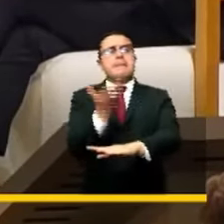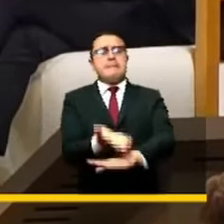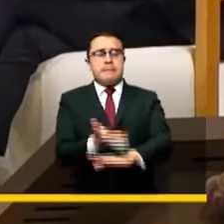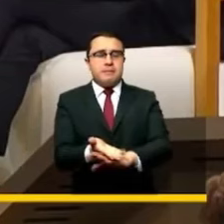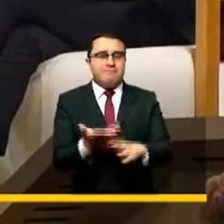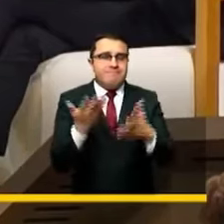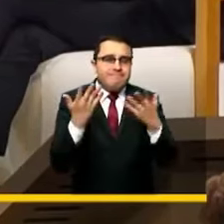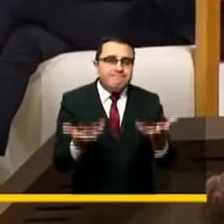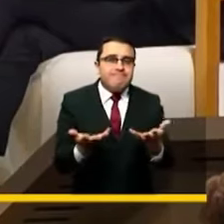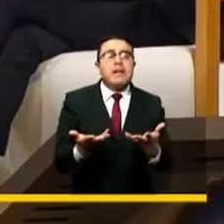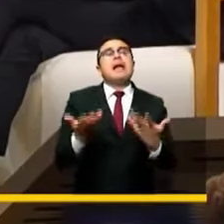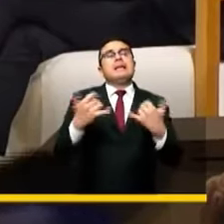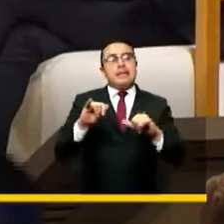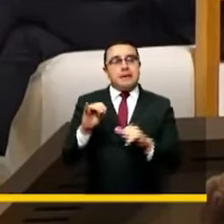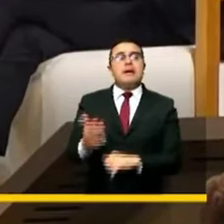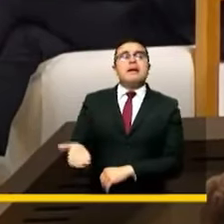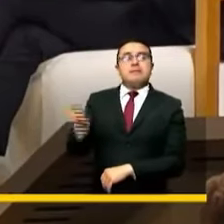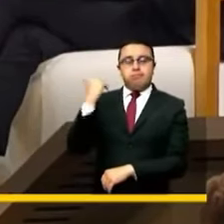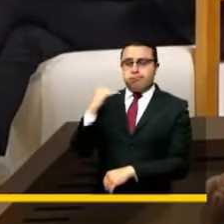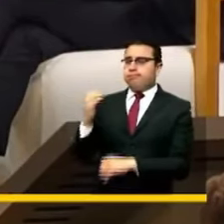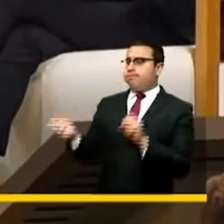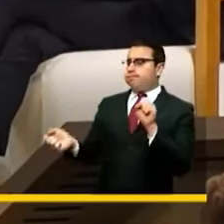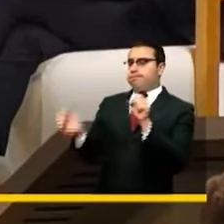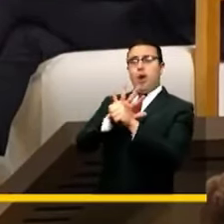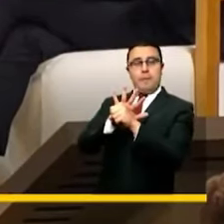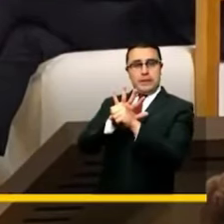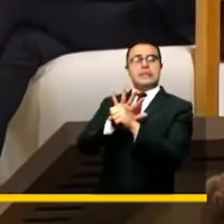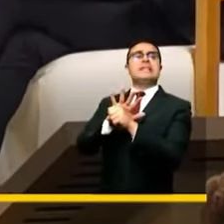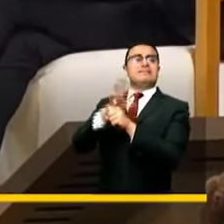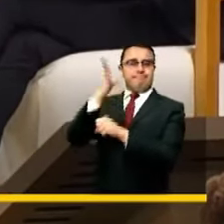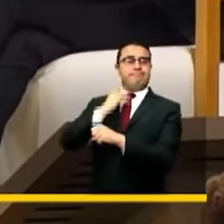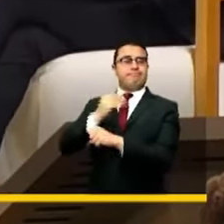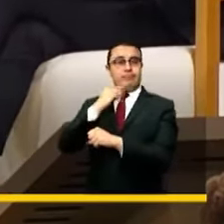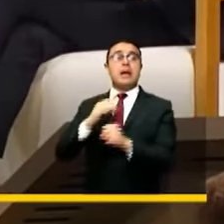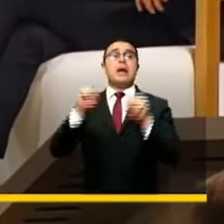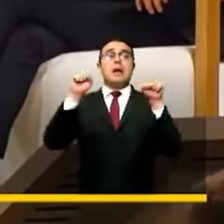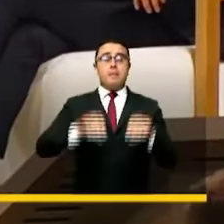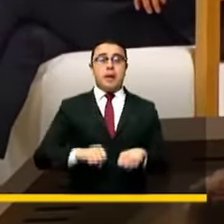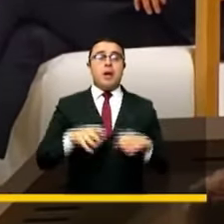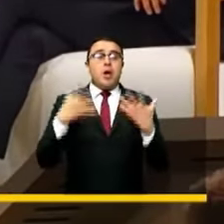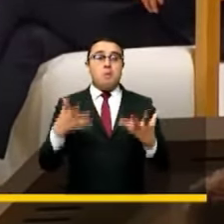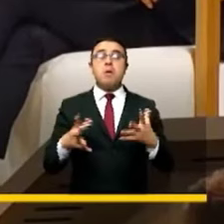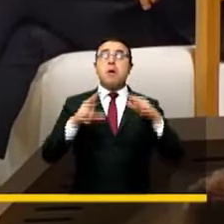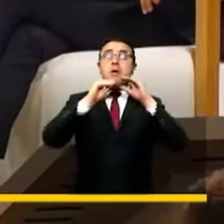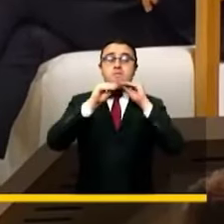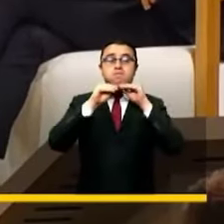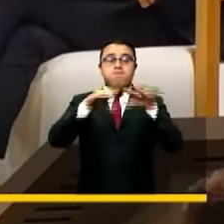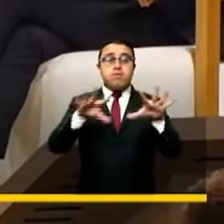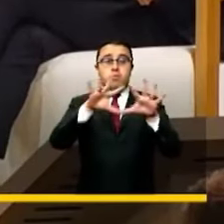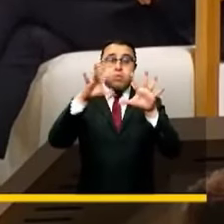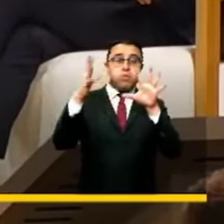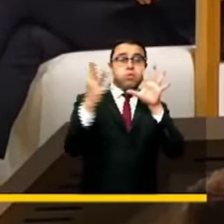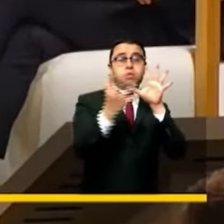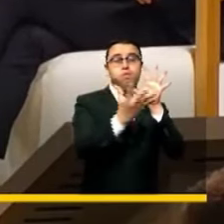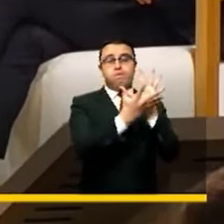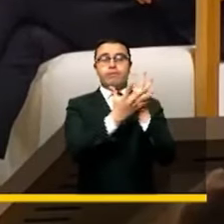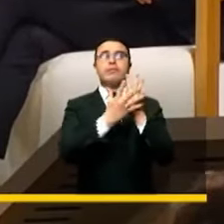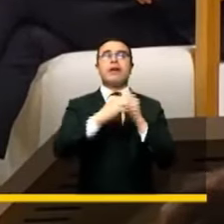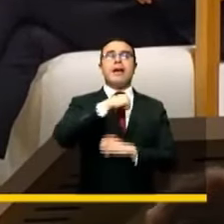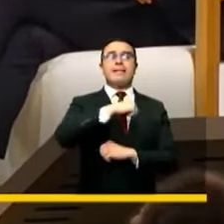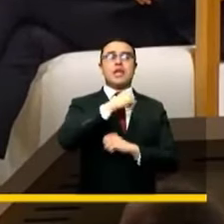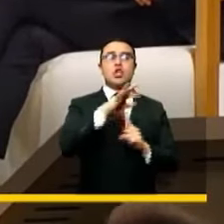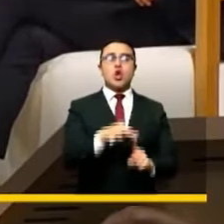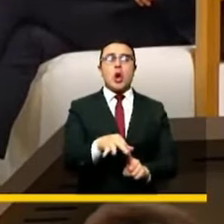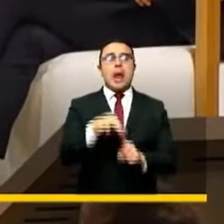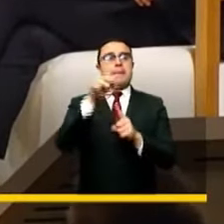Algo que ya se hizo en el COVID. Es que se pueda emitir de manera universal derechos